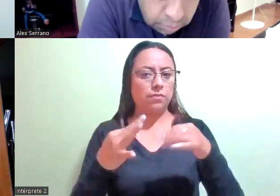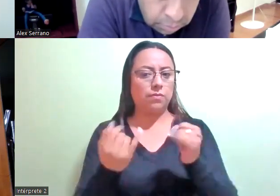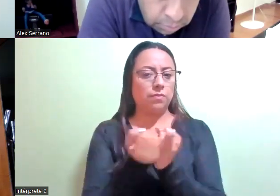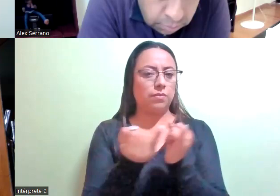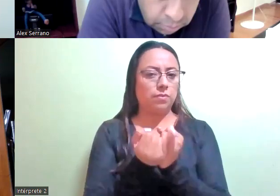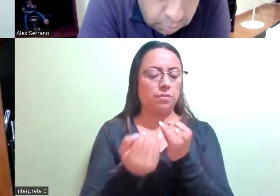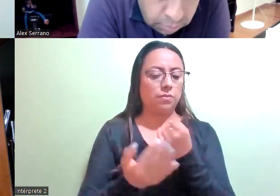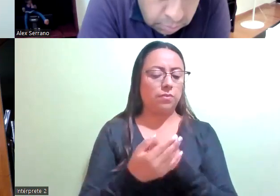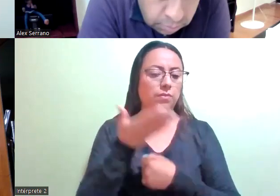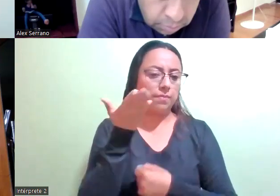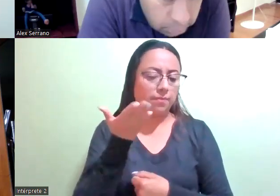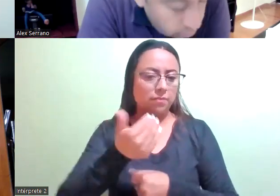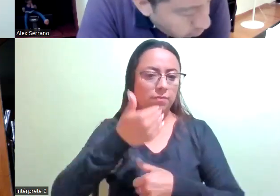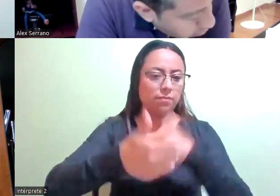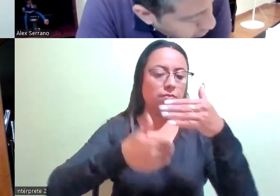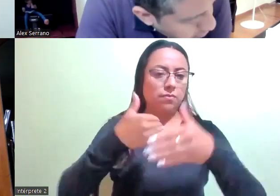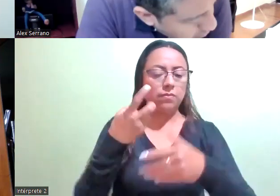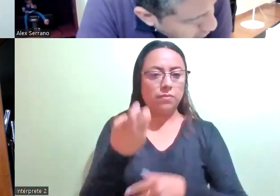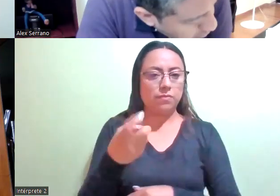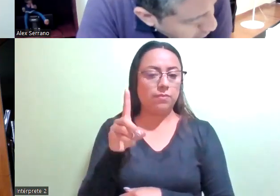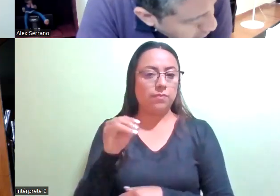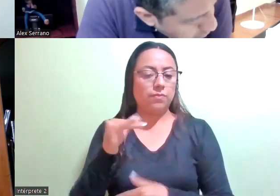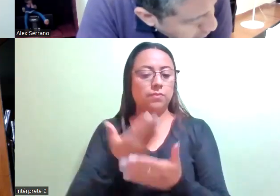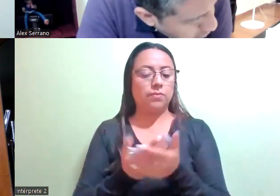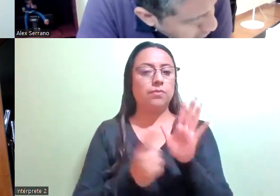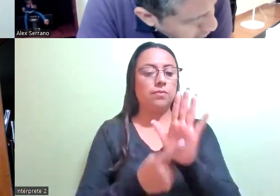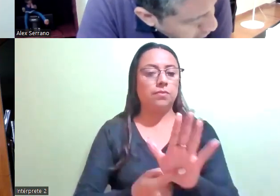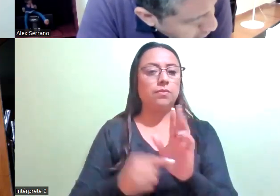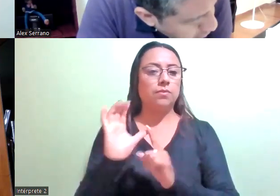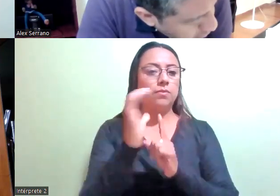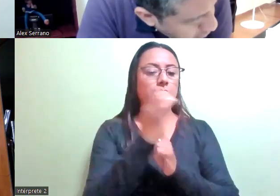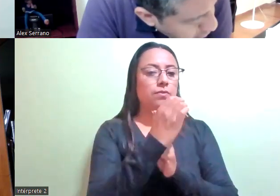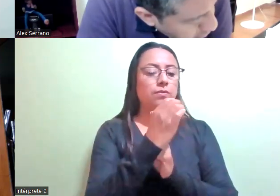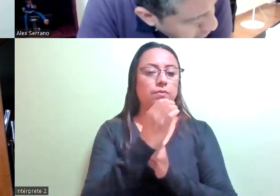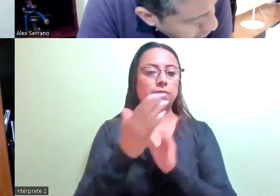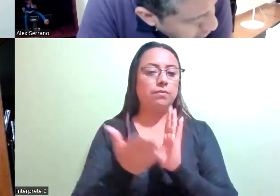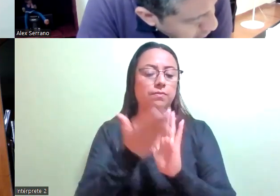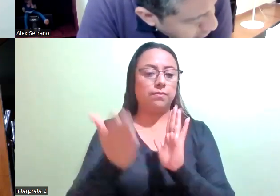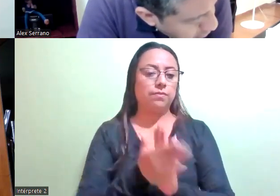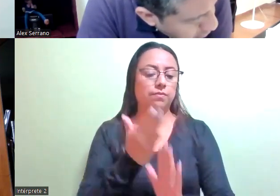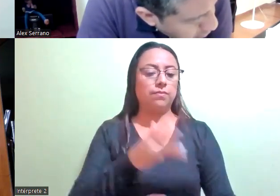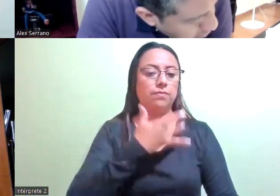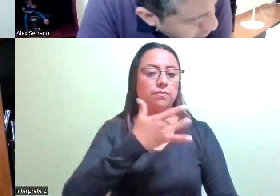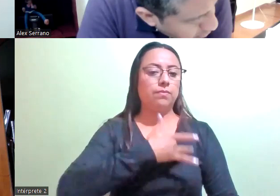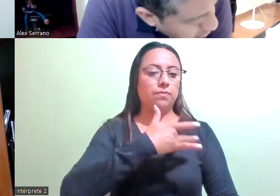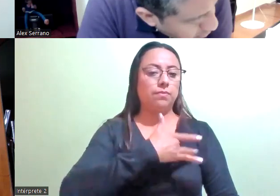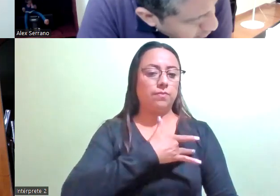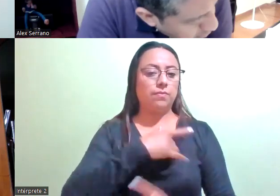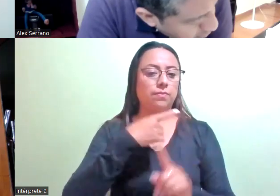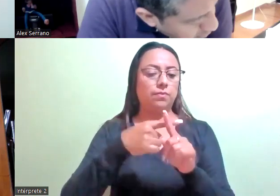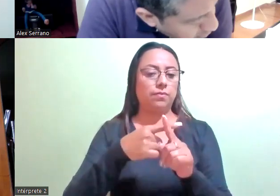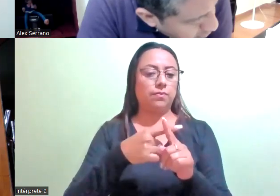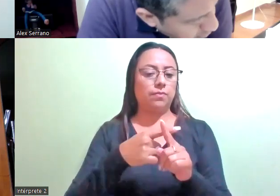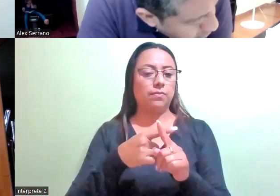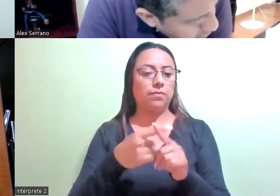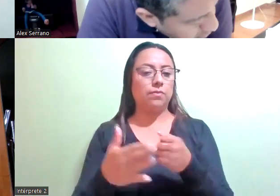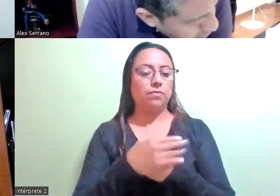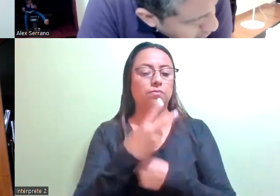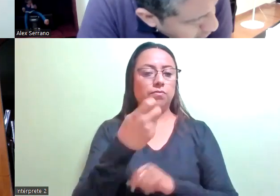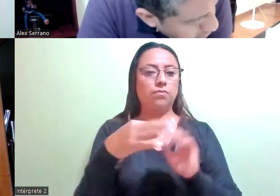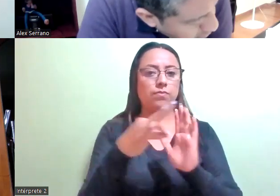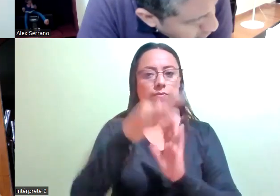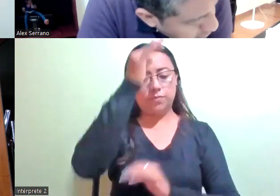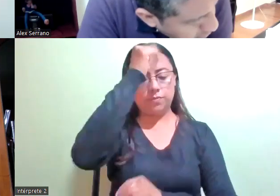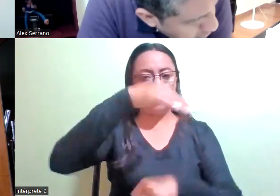seguimiento respecto al dictamen presentado por la Comisión de Reconstrucción, en sentido positivo, con las modificaciones respecto al punto de acuerdo por lo que se exhorta a